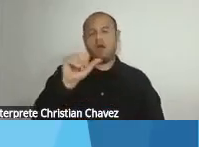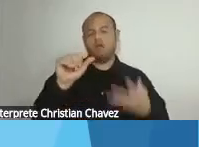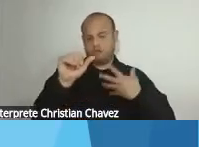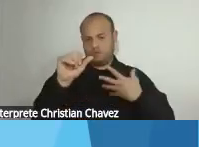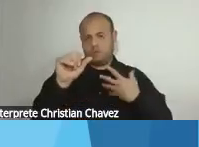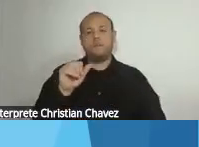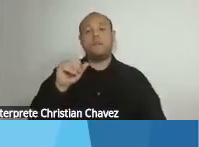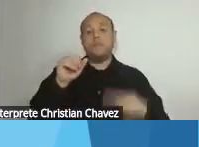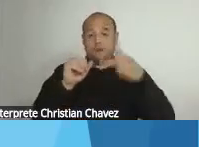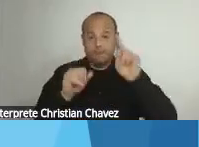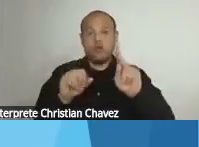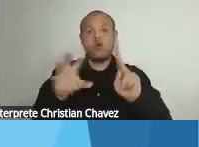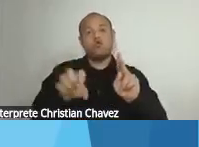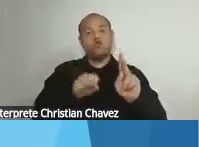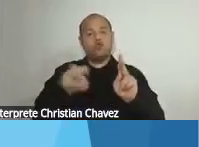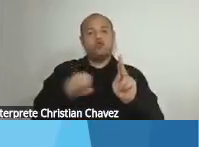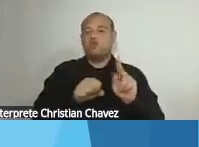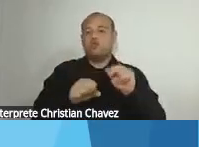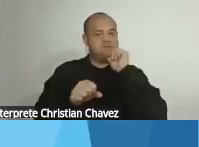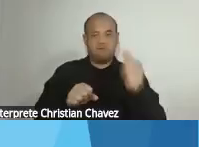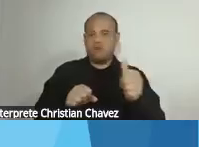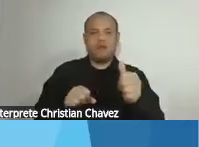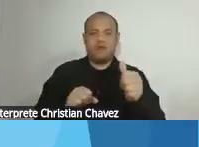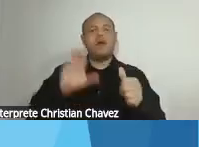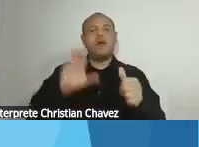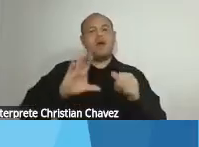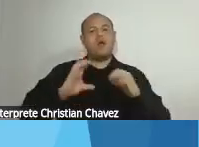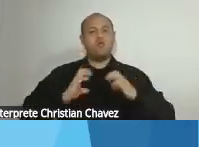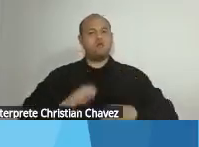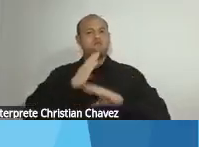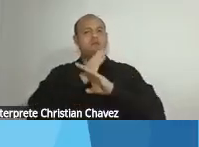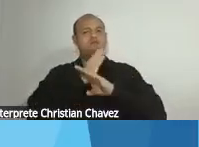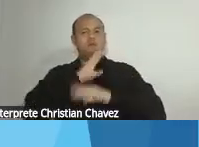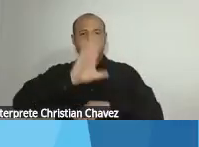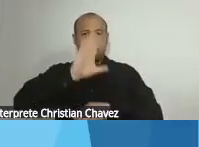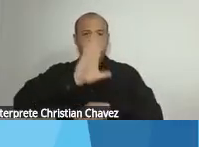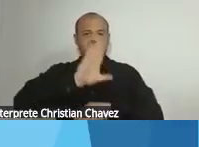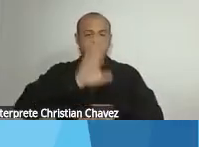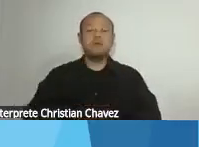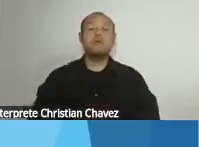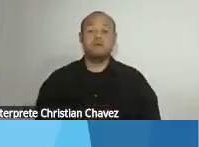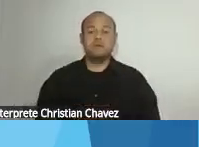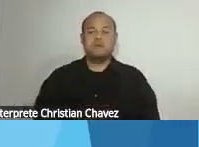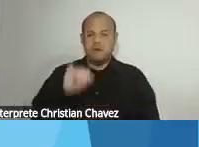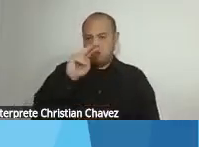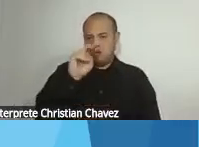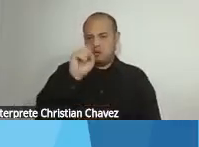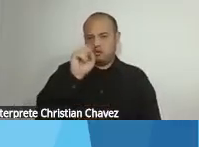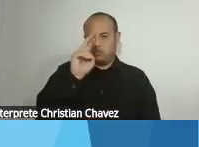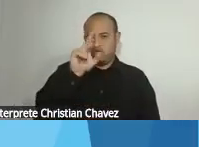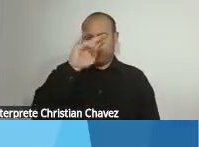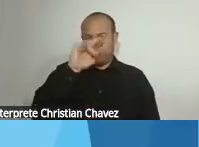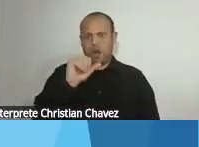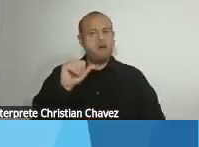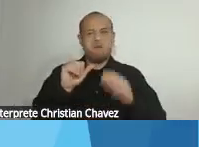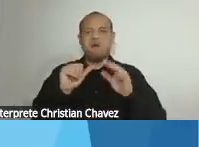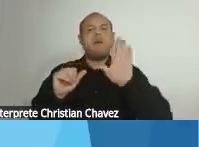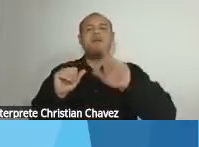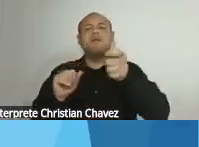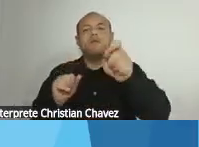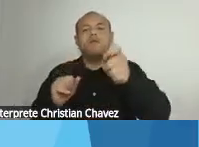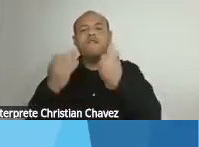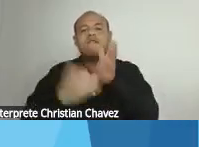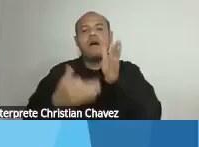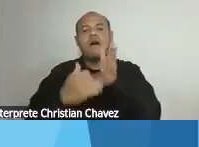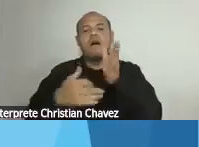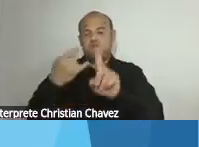su acción. Hay una resistencia a la insulina. ¿Sí? La insulina no está haciendo que se abra pues una puertita de la célula y dejar